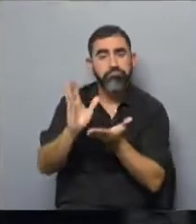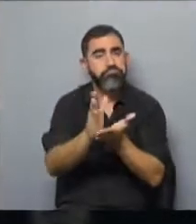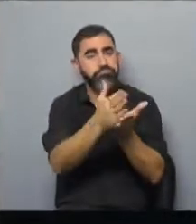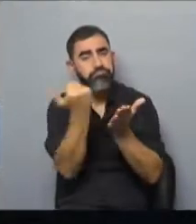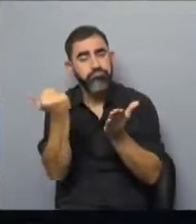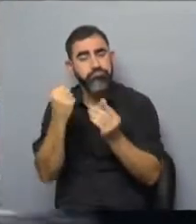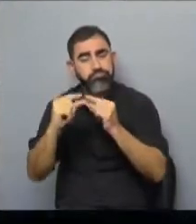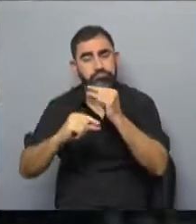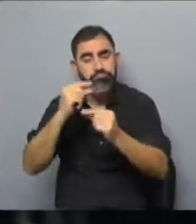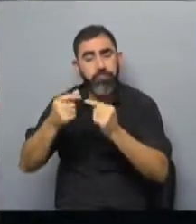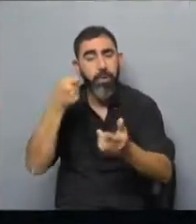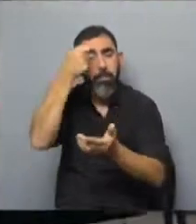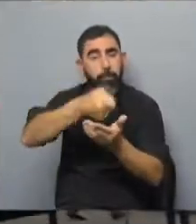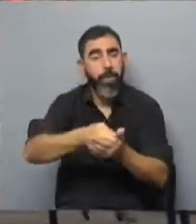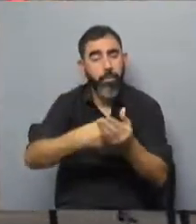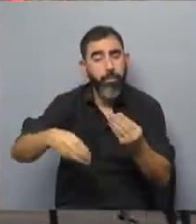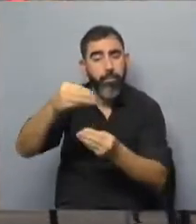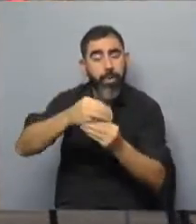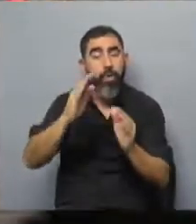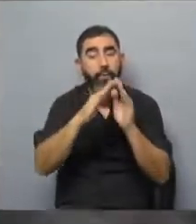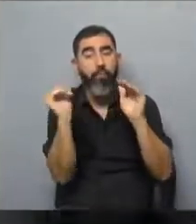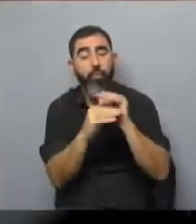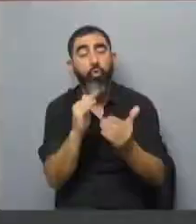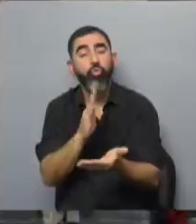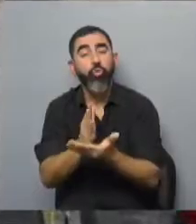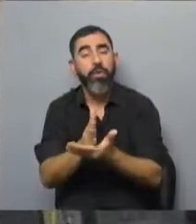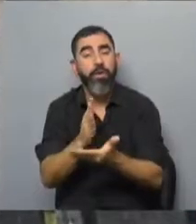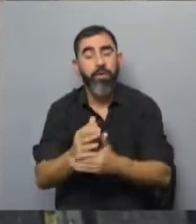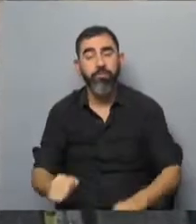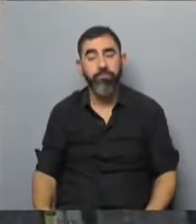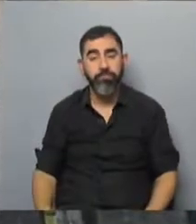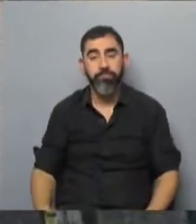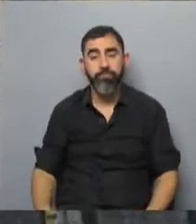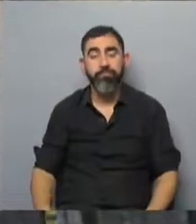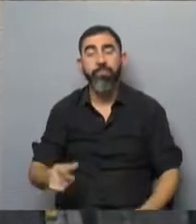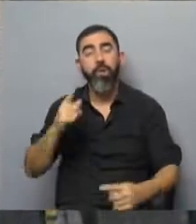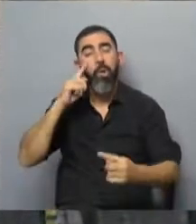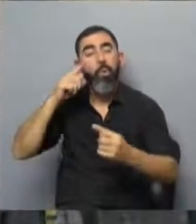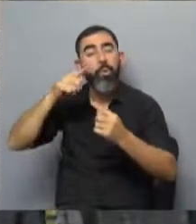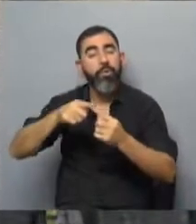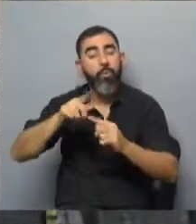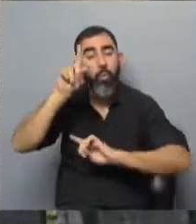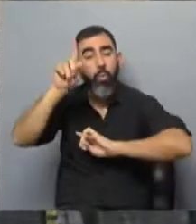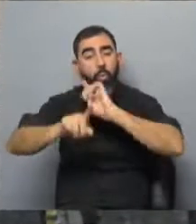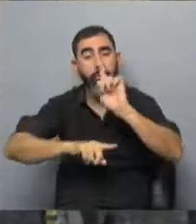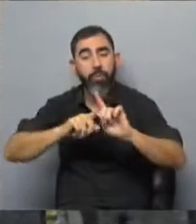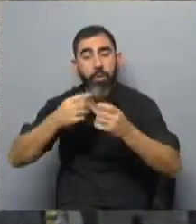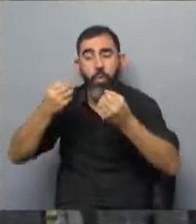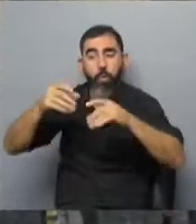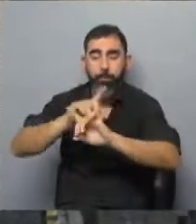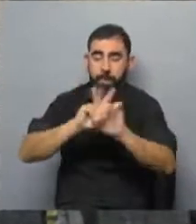eliminación progresiva del pago del adicional al Fondo de Solidaridad. Según Andújar, el objetivo es que la UDELAR no